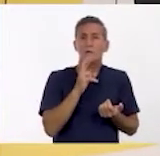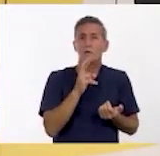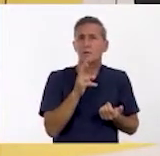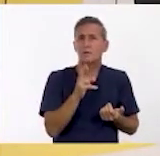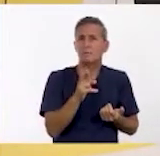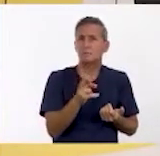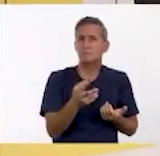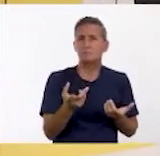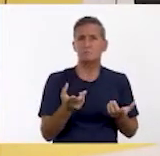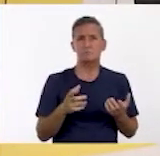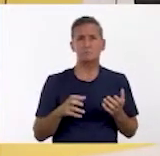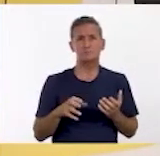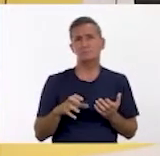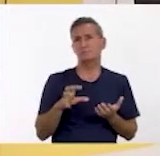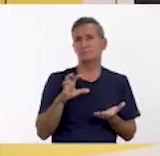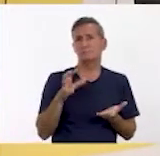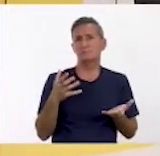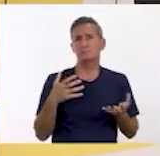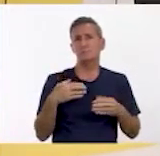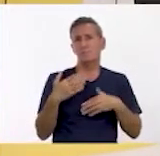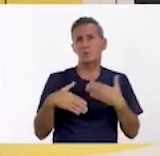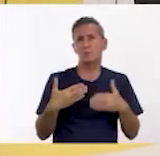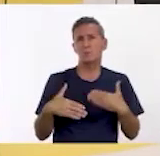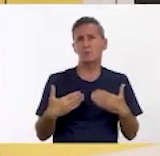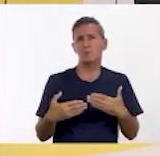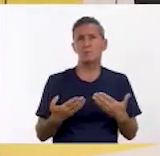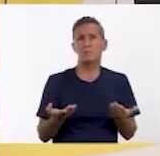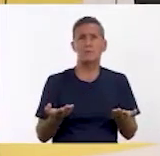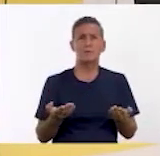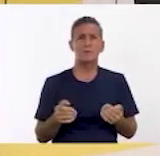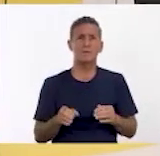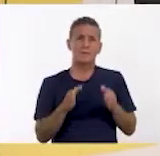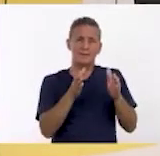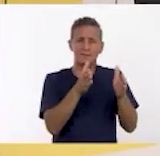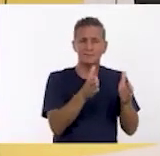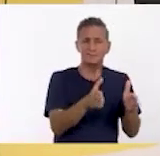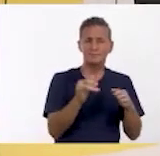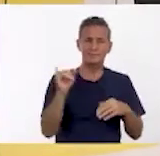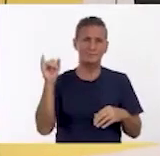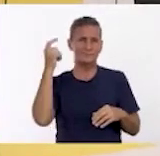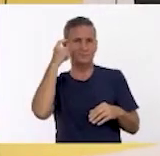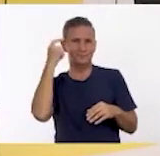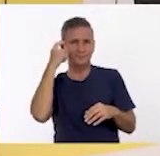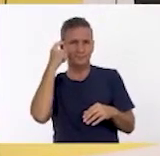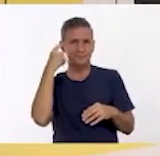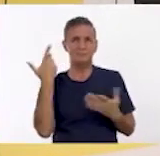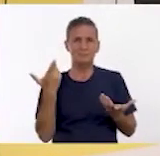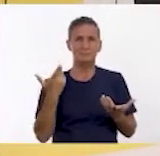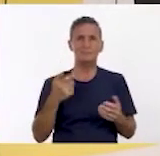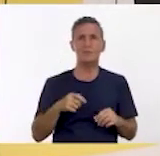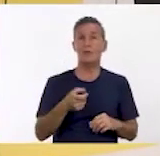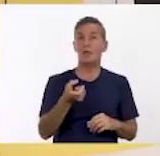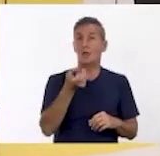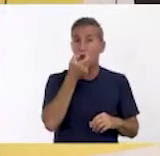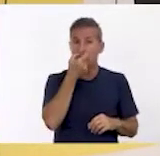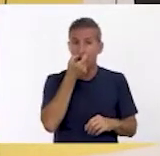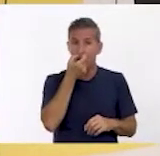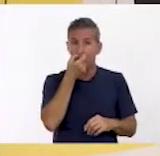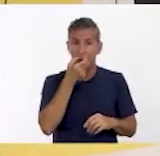respuesta, con una respuesta de marcada situación relacionada con la parte ideológica. Por